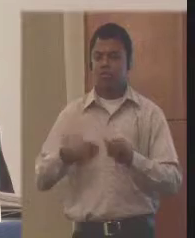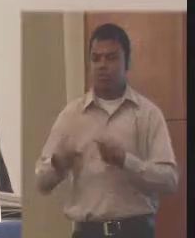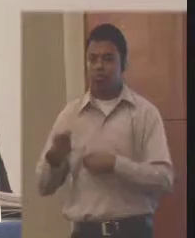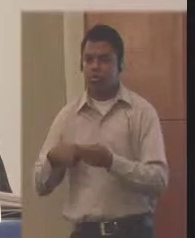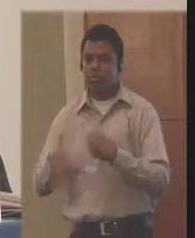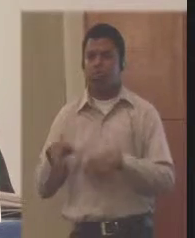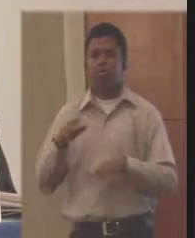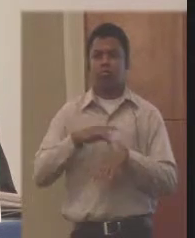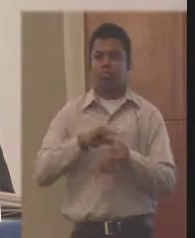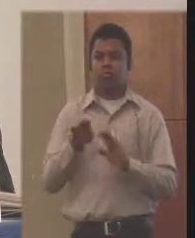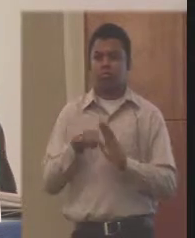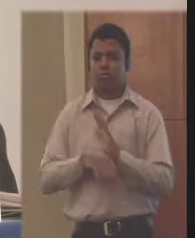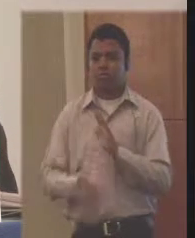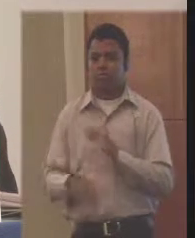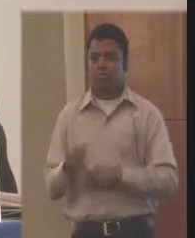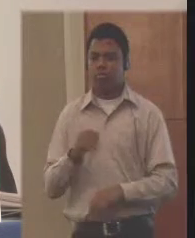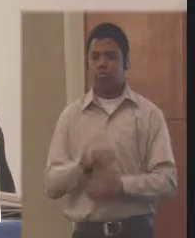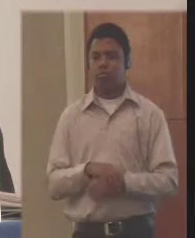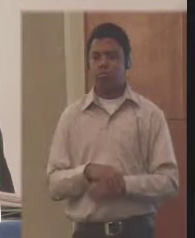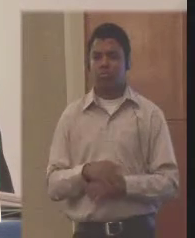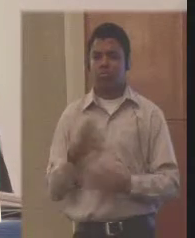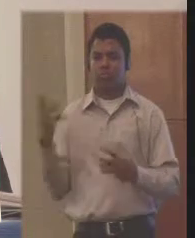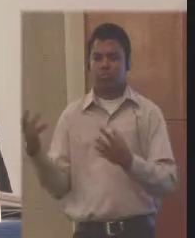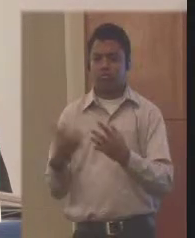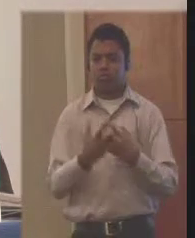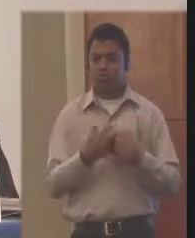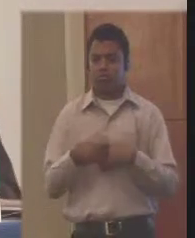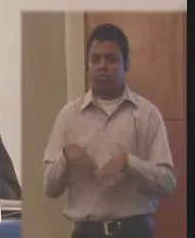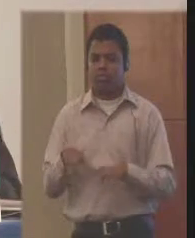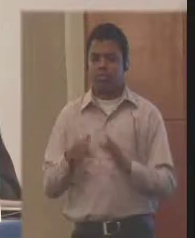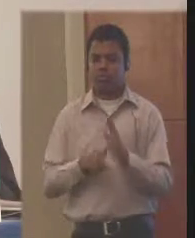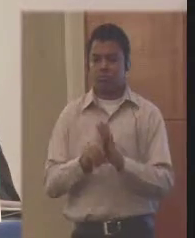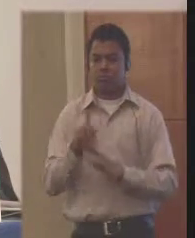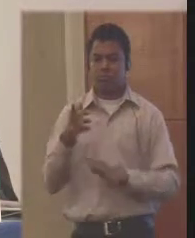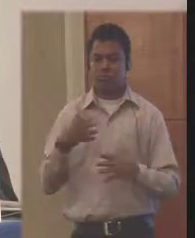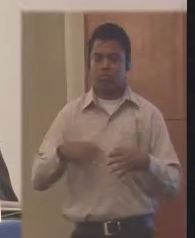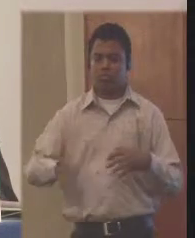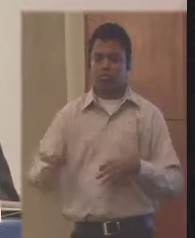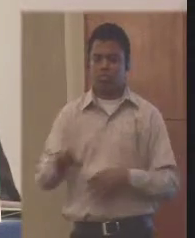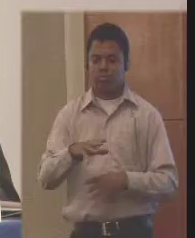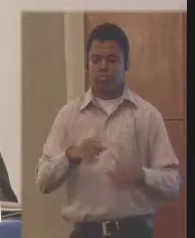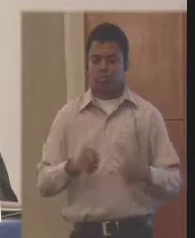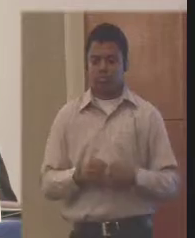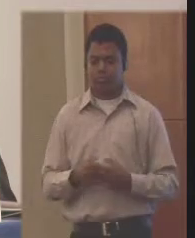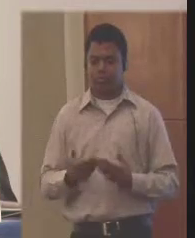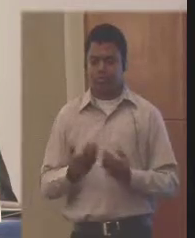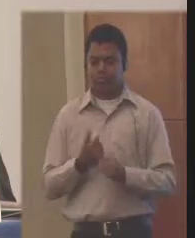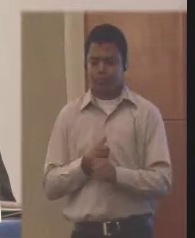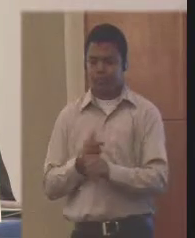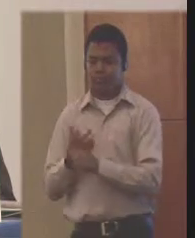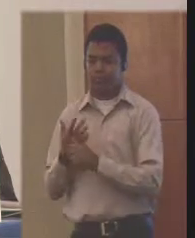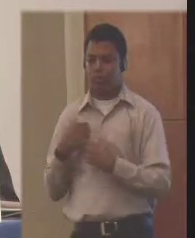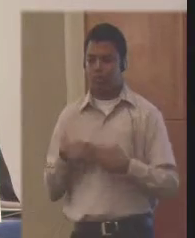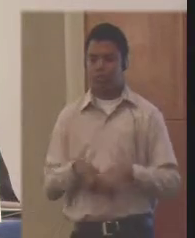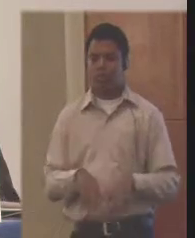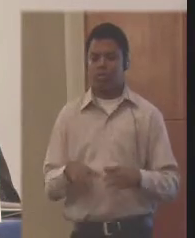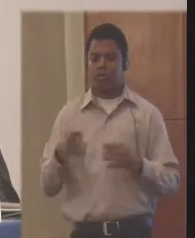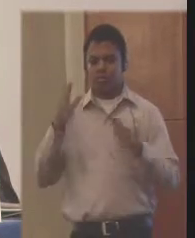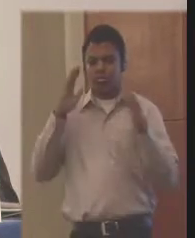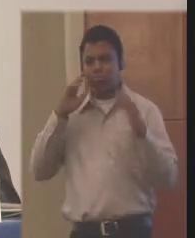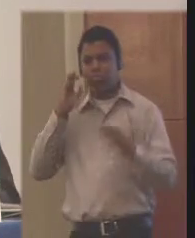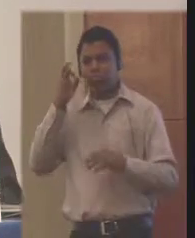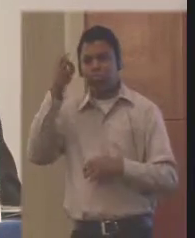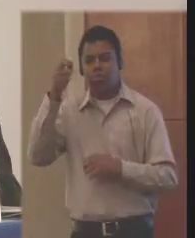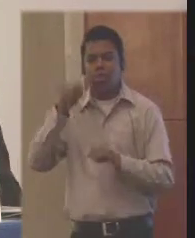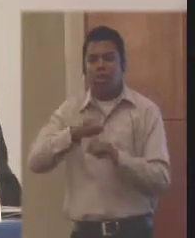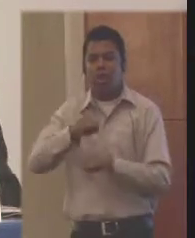dentro de los procesos de desarrollo local, lo cual da una visión y una esperanza, pero que implica también un tipo diferente de